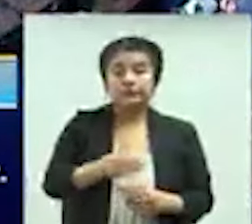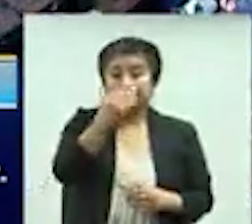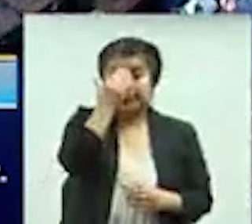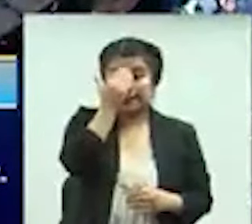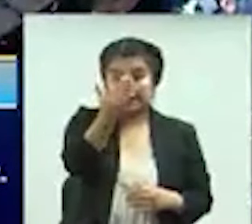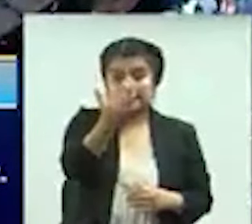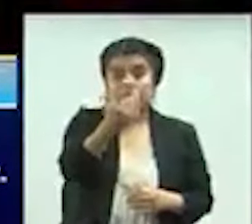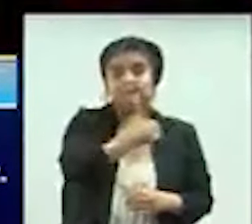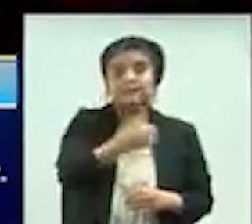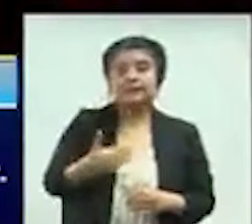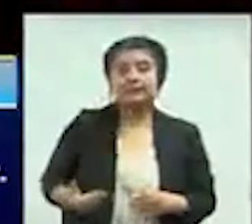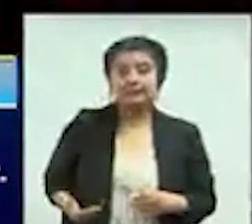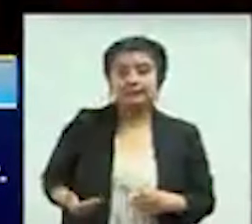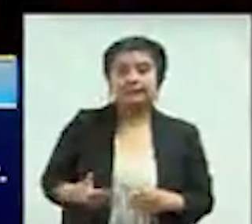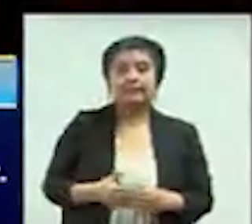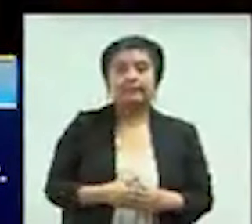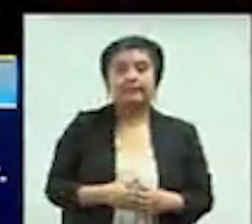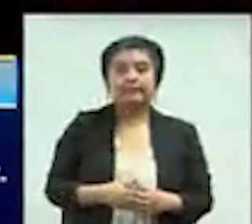Gracias, presidente.